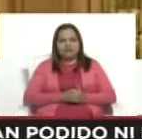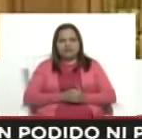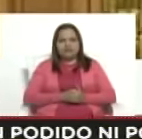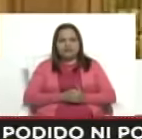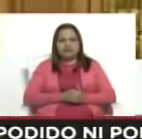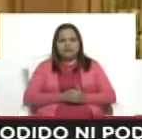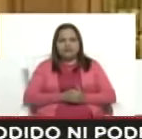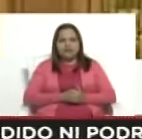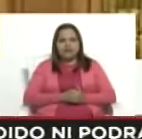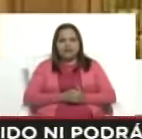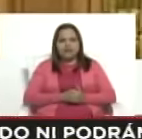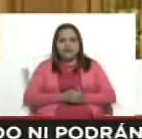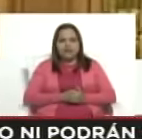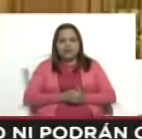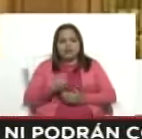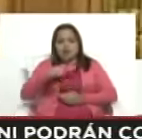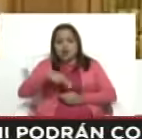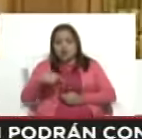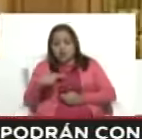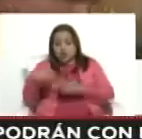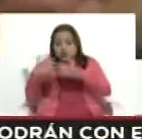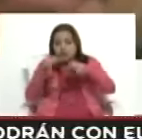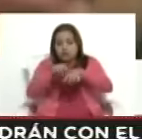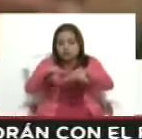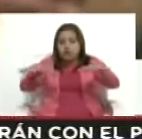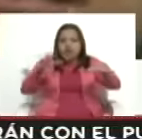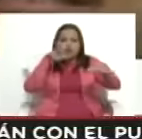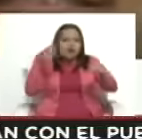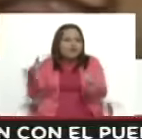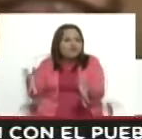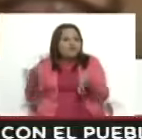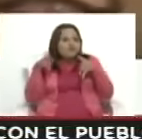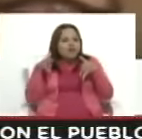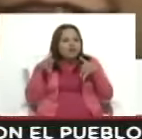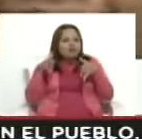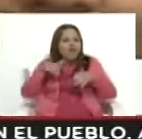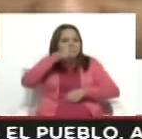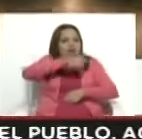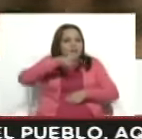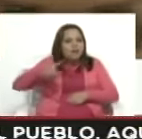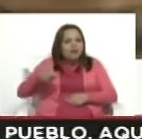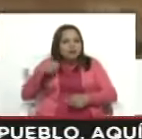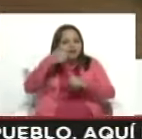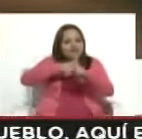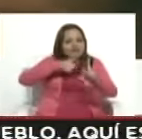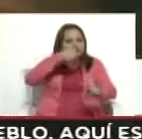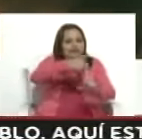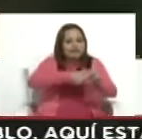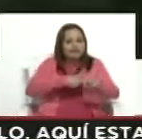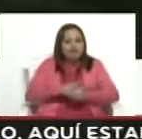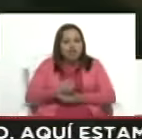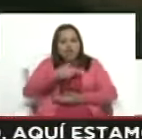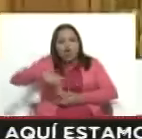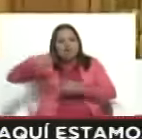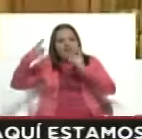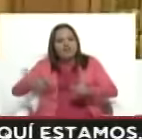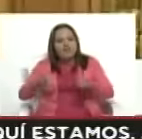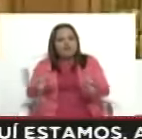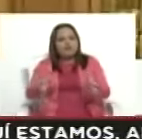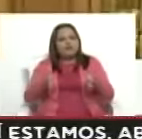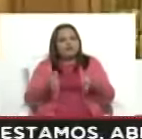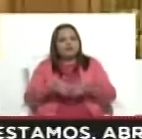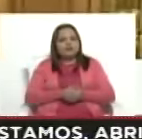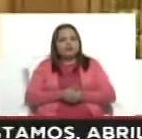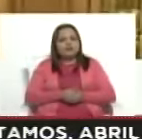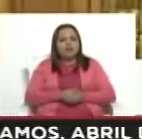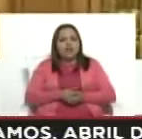Si la lucha se dispersa, no habrá victoria popular en el combate. Y nosotros estamos obligados a vencer.